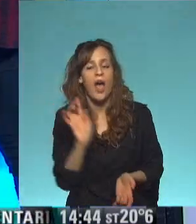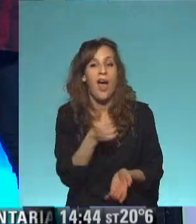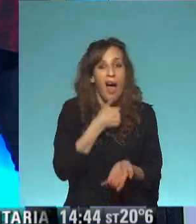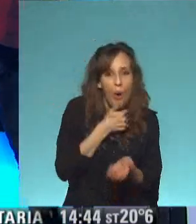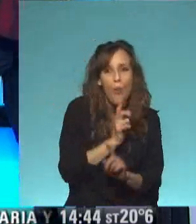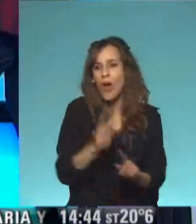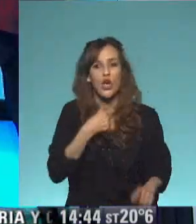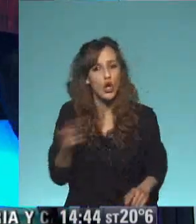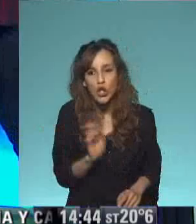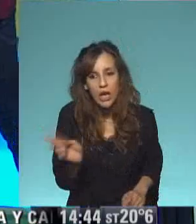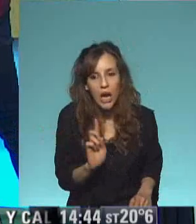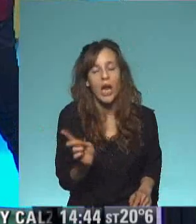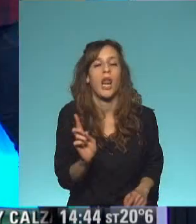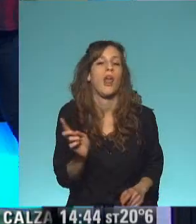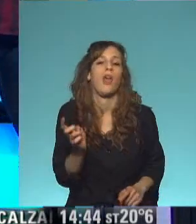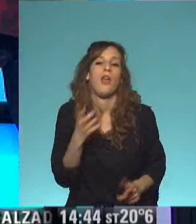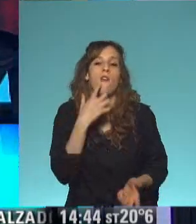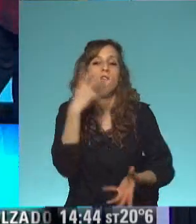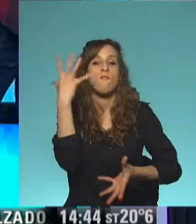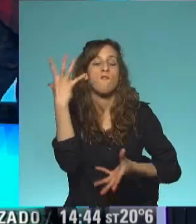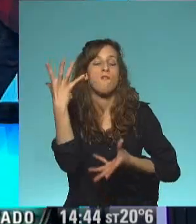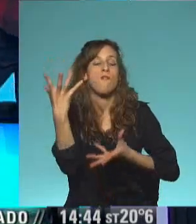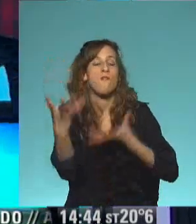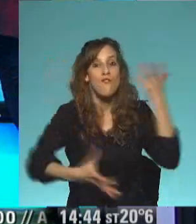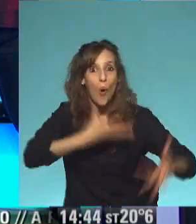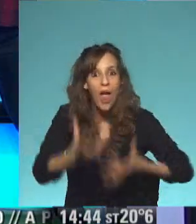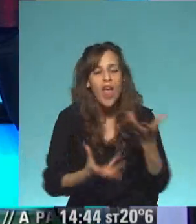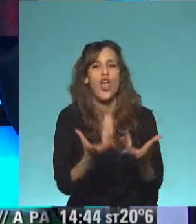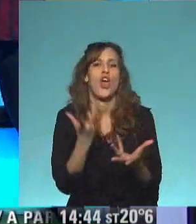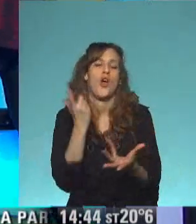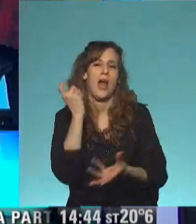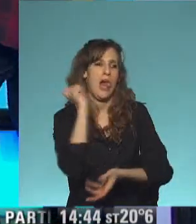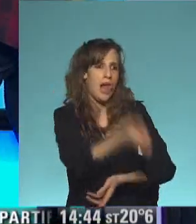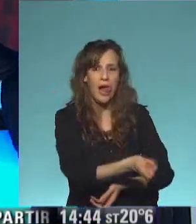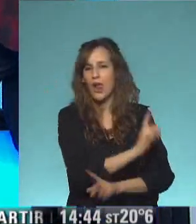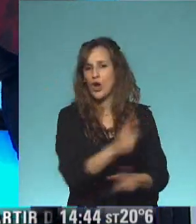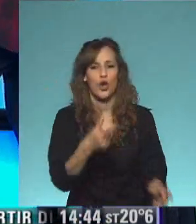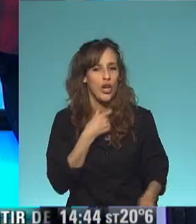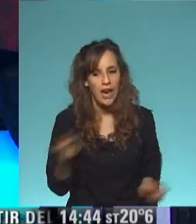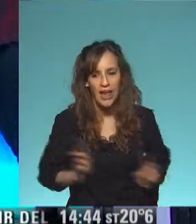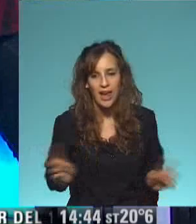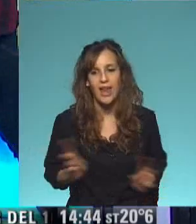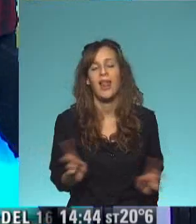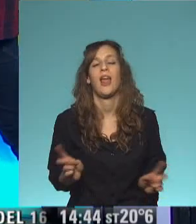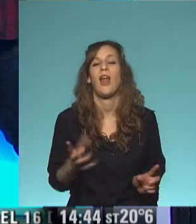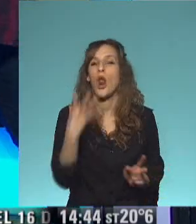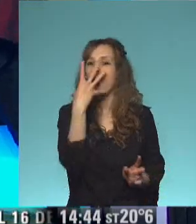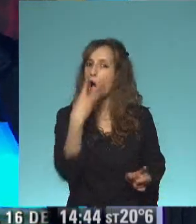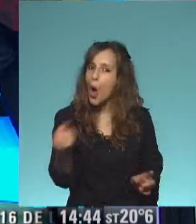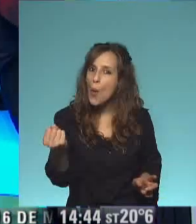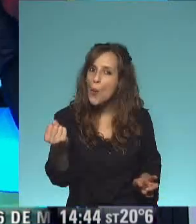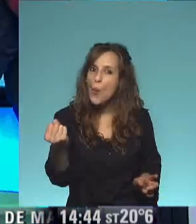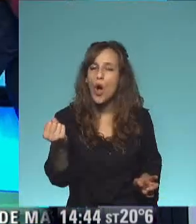quiere apagar el fuego. El fuego no quiere quemar al palo. El palo no quiere pegarle al lobo. El lobo no